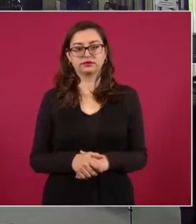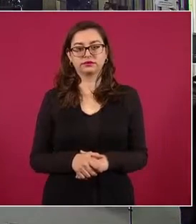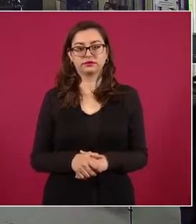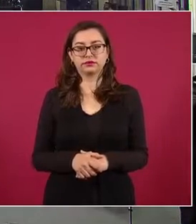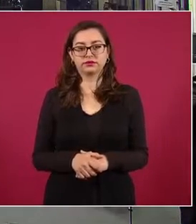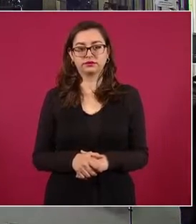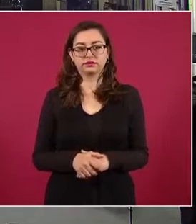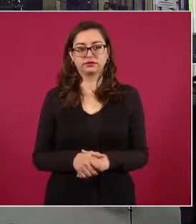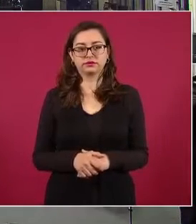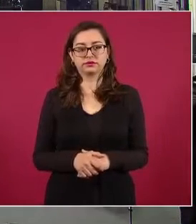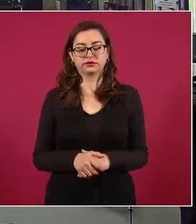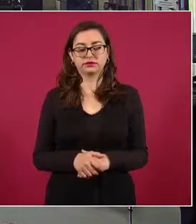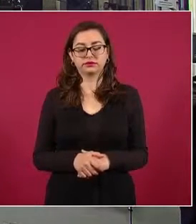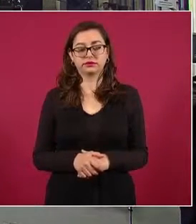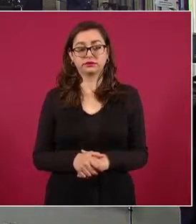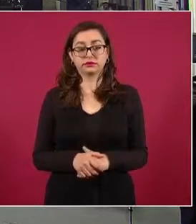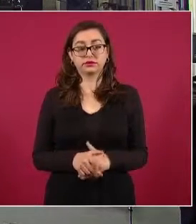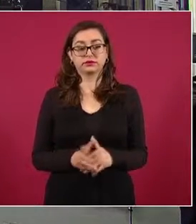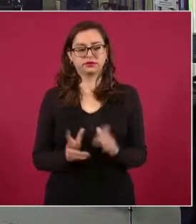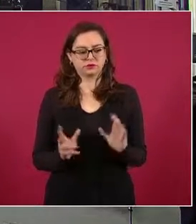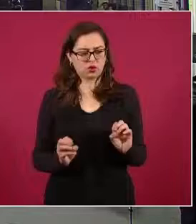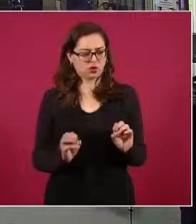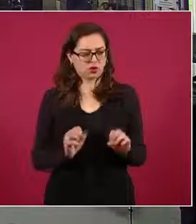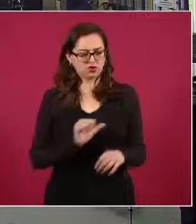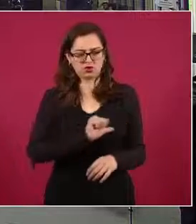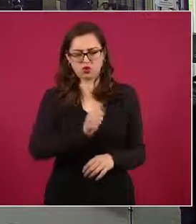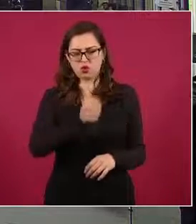quiere quemar a los,